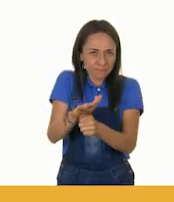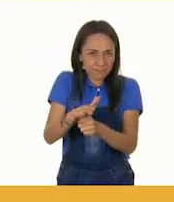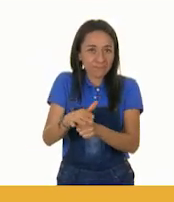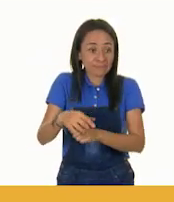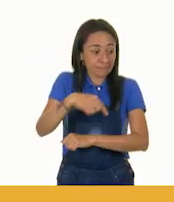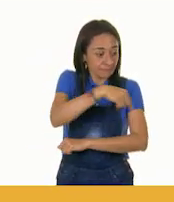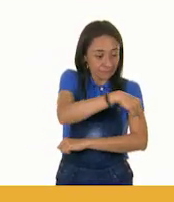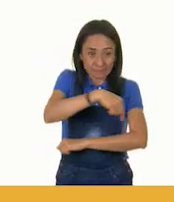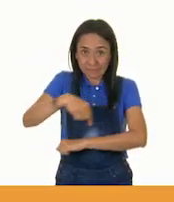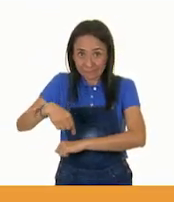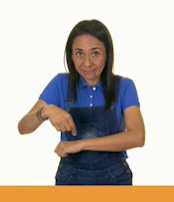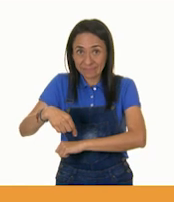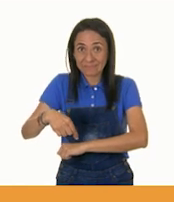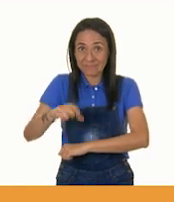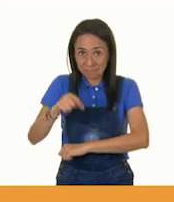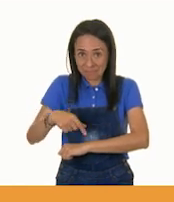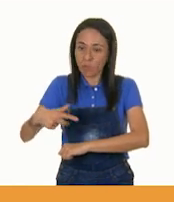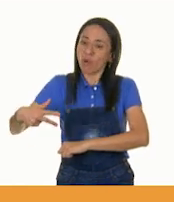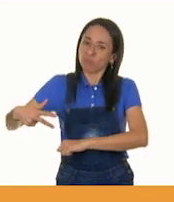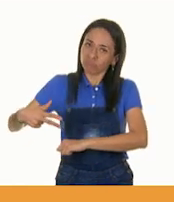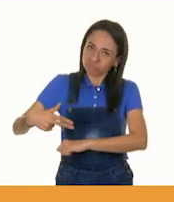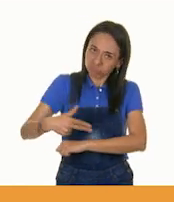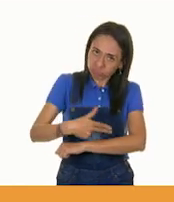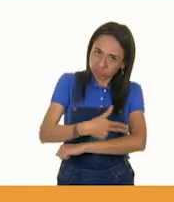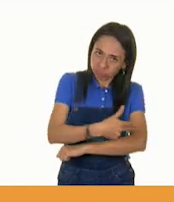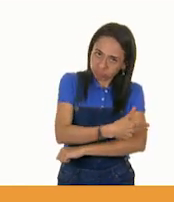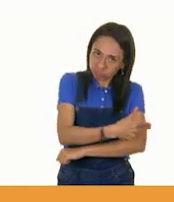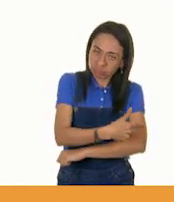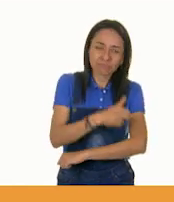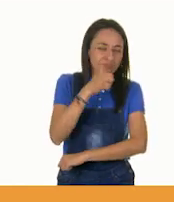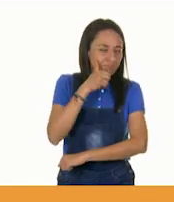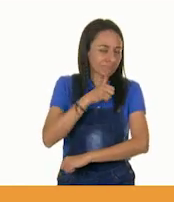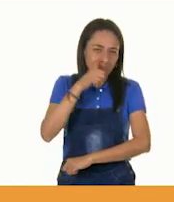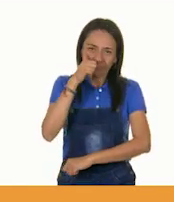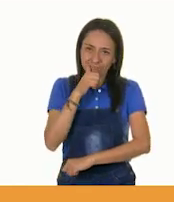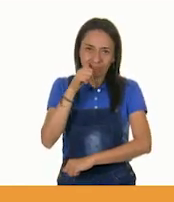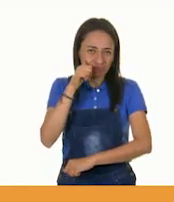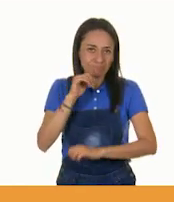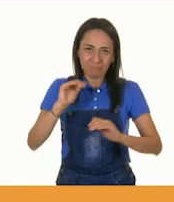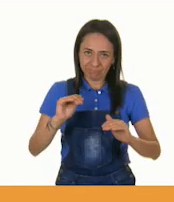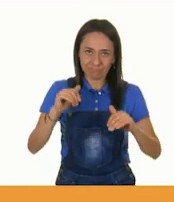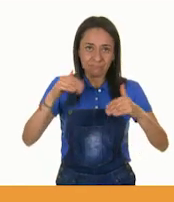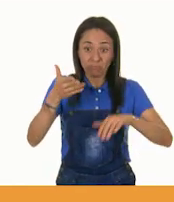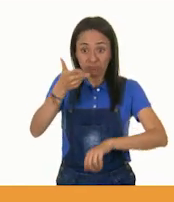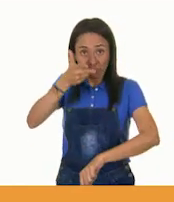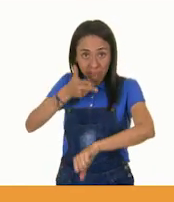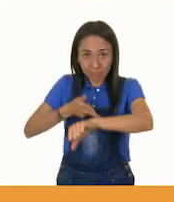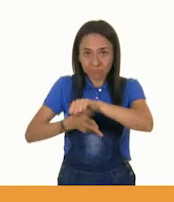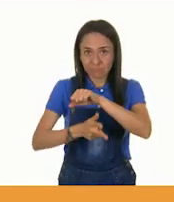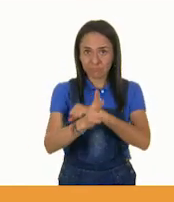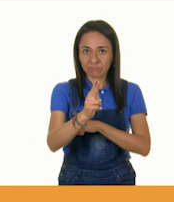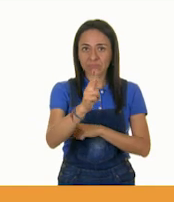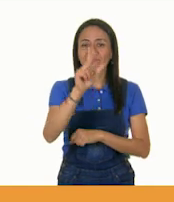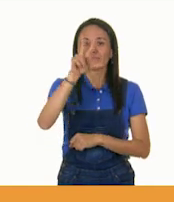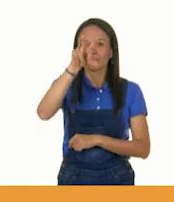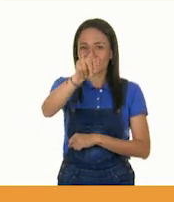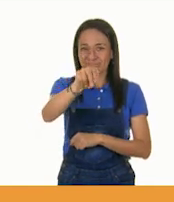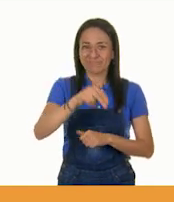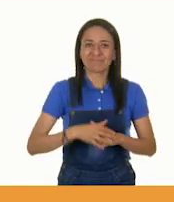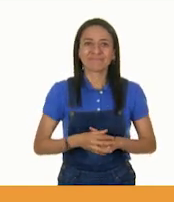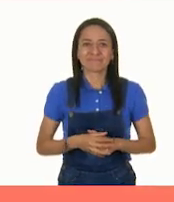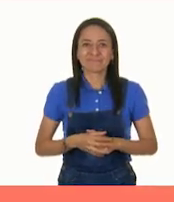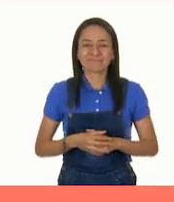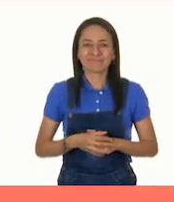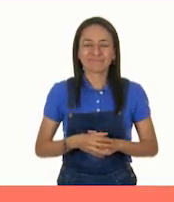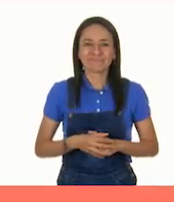línea horizontal que marcaste asegúrate de cortar por fuera de la playera no introduzcas las tijeras en ella